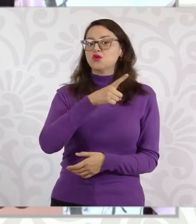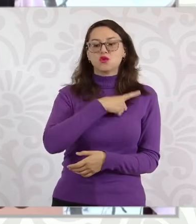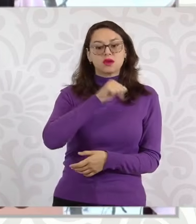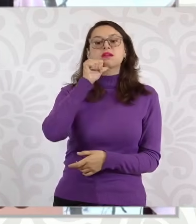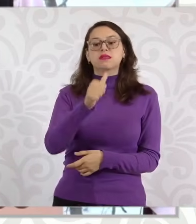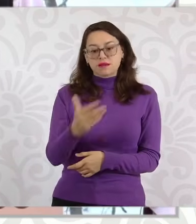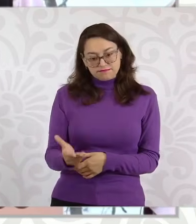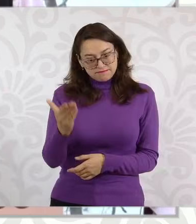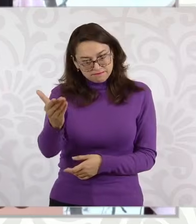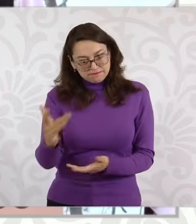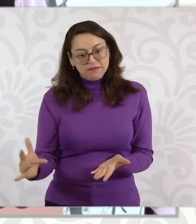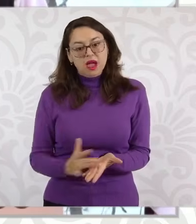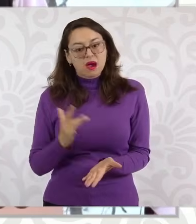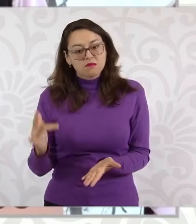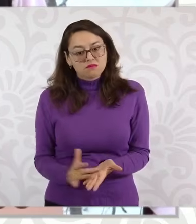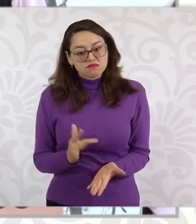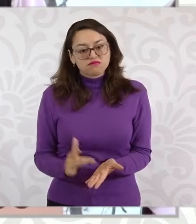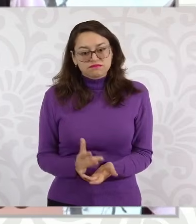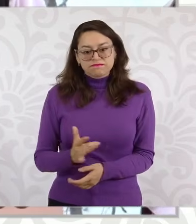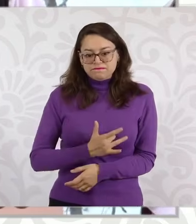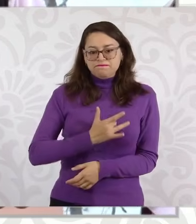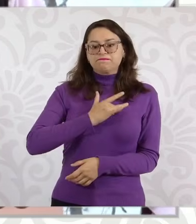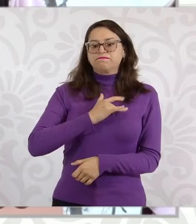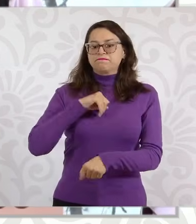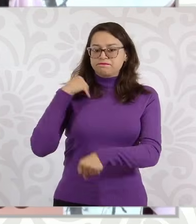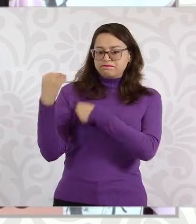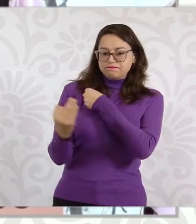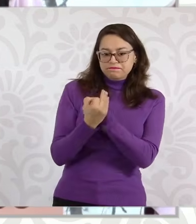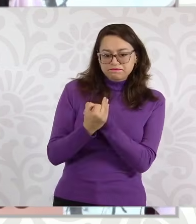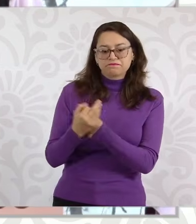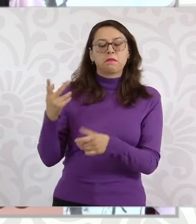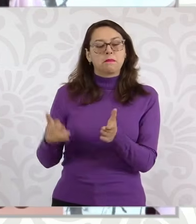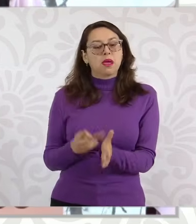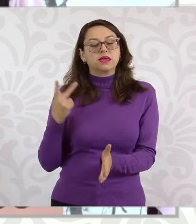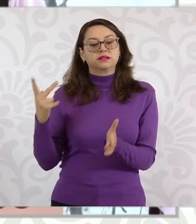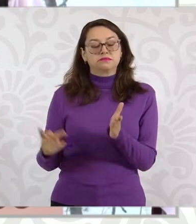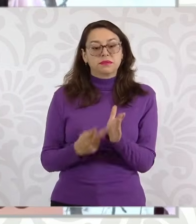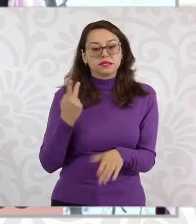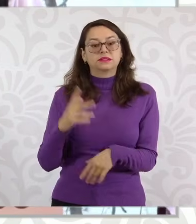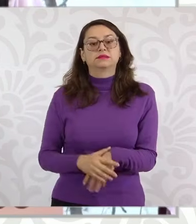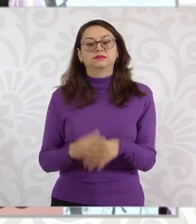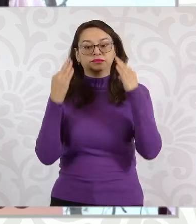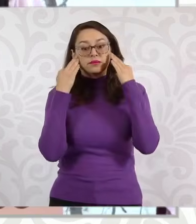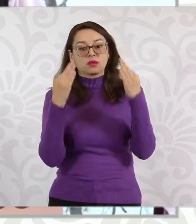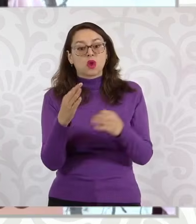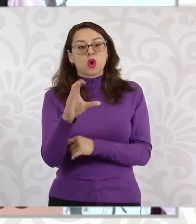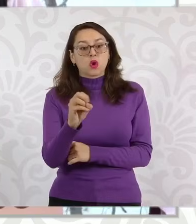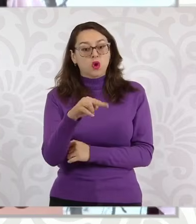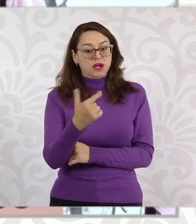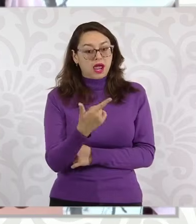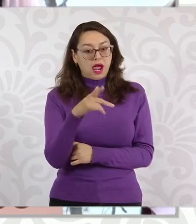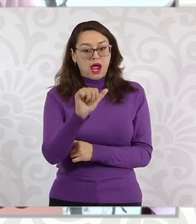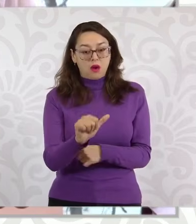que contamos con tu apoyo, porque sentimos el respaldo en cada gestión. Ante la Conagua, querido